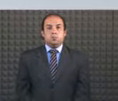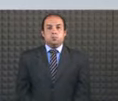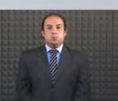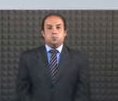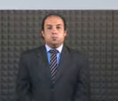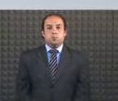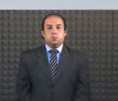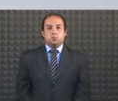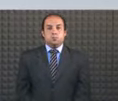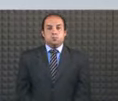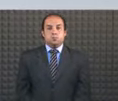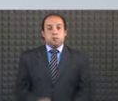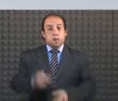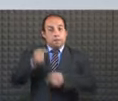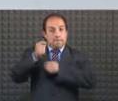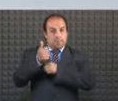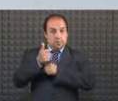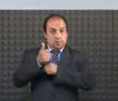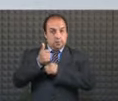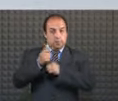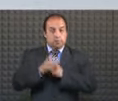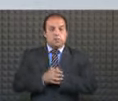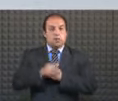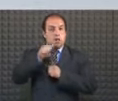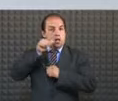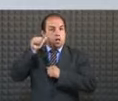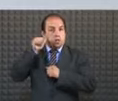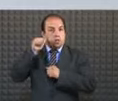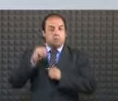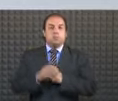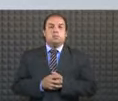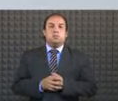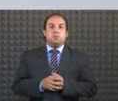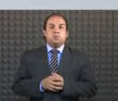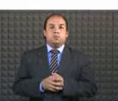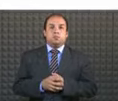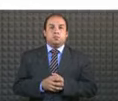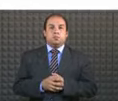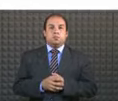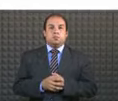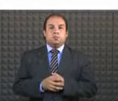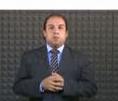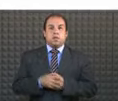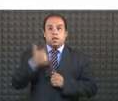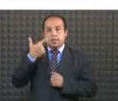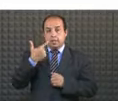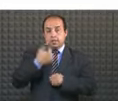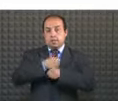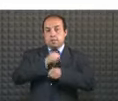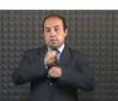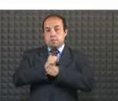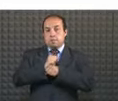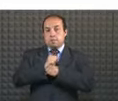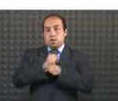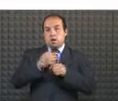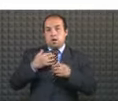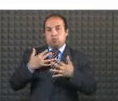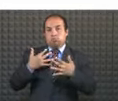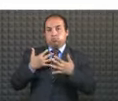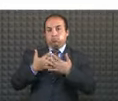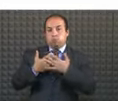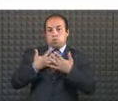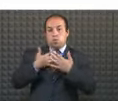Y eso, primero, el día de ayer, después de 7 semanas, tuvimos una primera reducción,